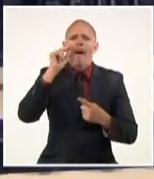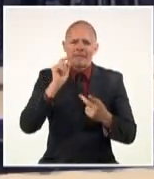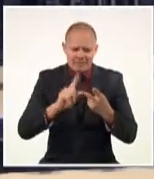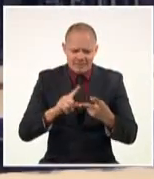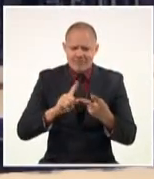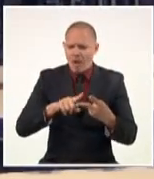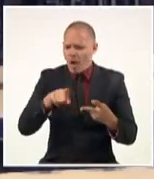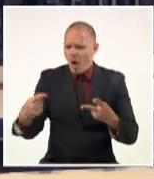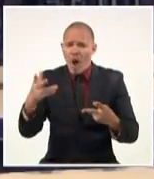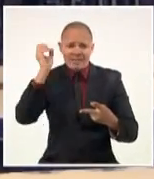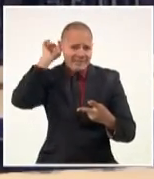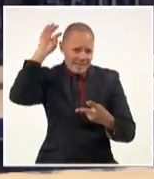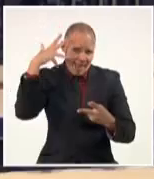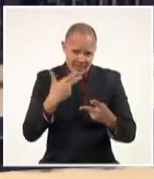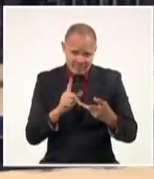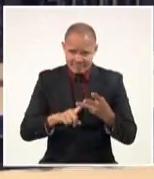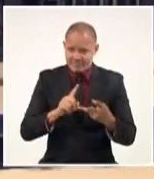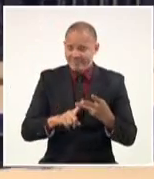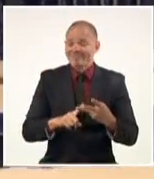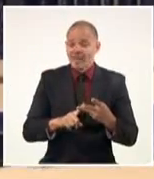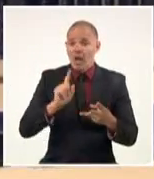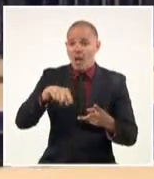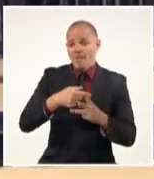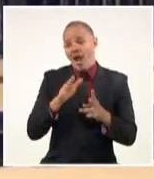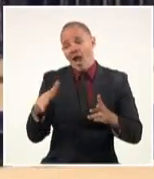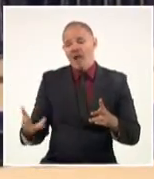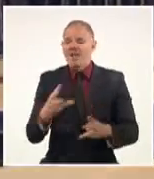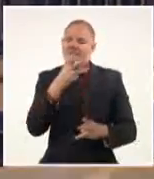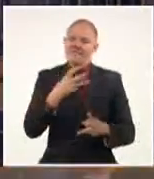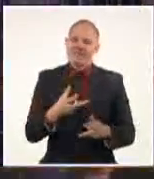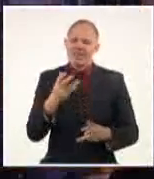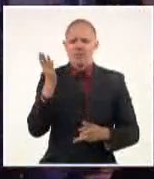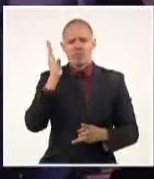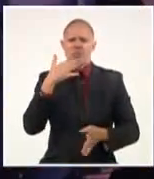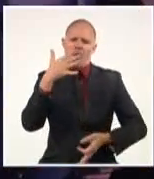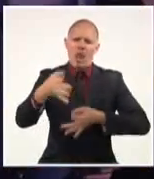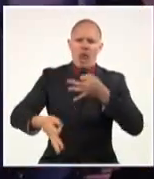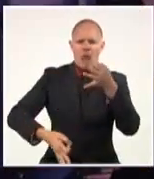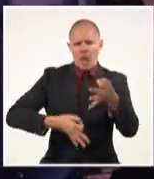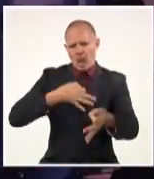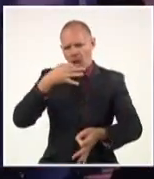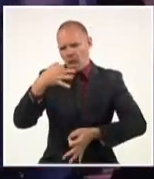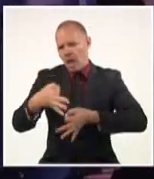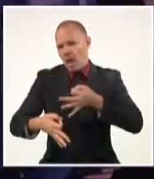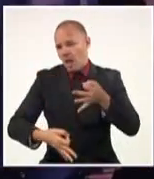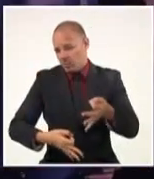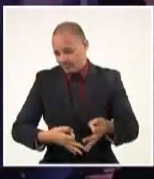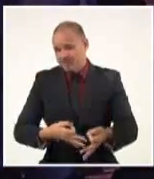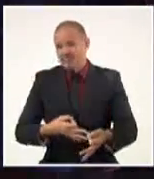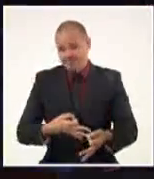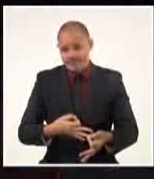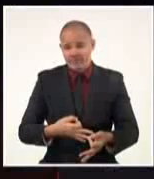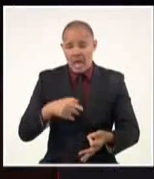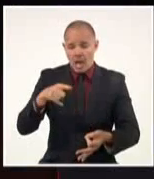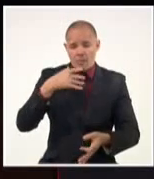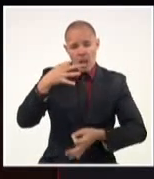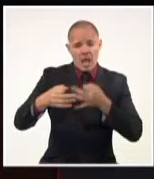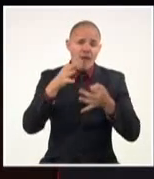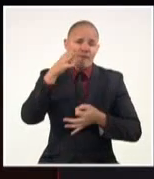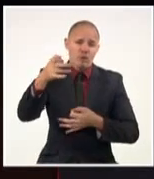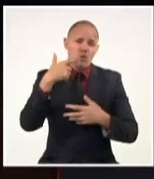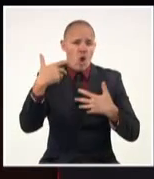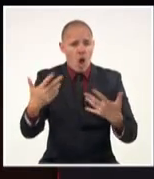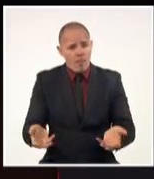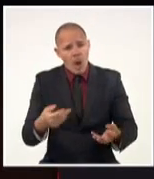victoria lograda tras más de 2 años de cruenta guerra. Después fue al futuro y regresó para advertir al